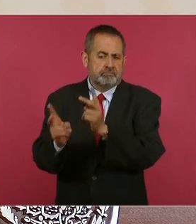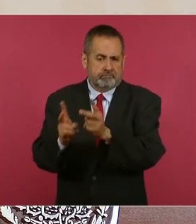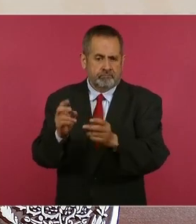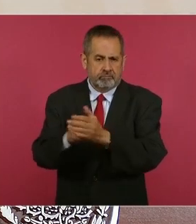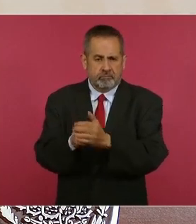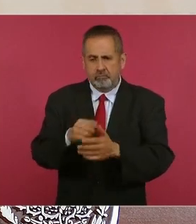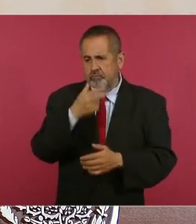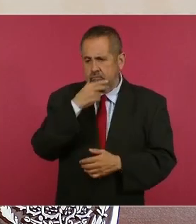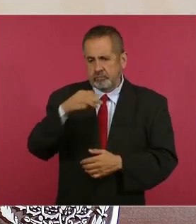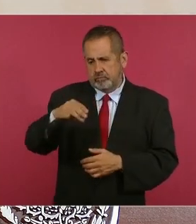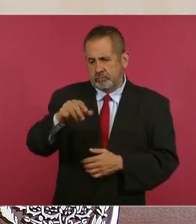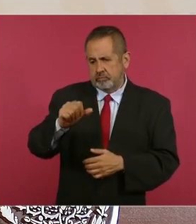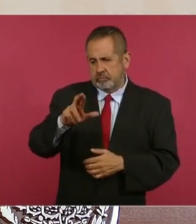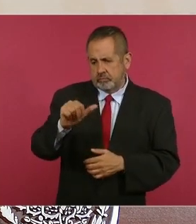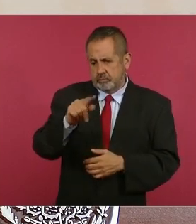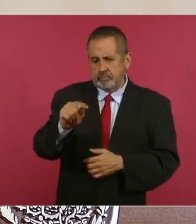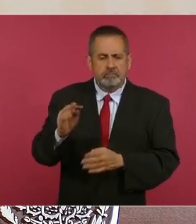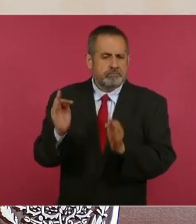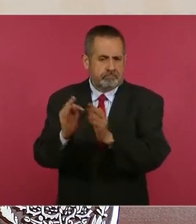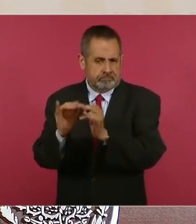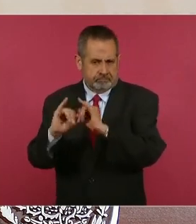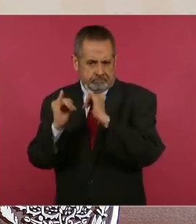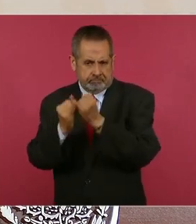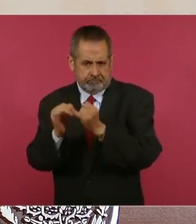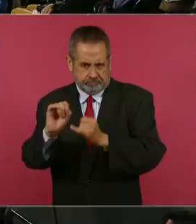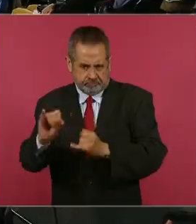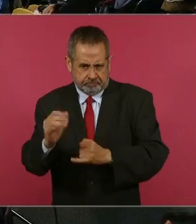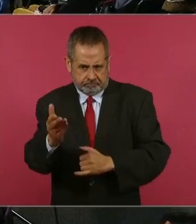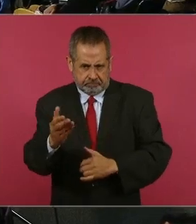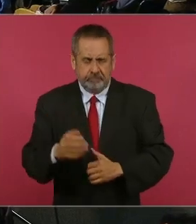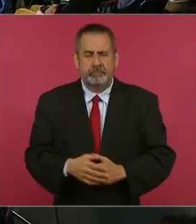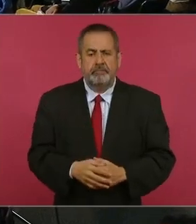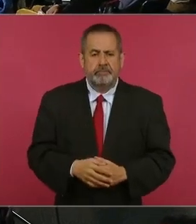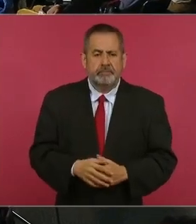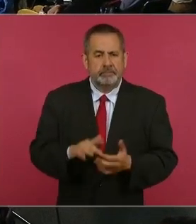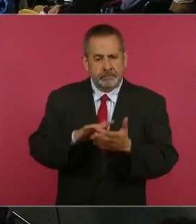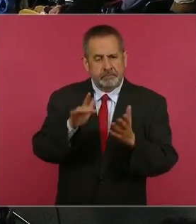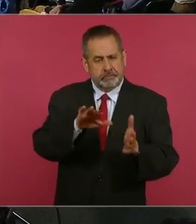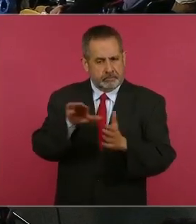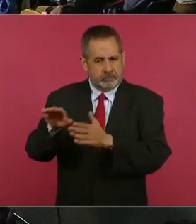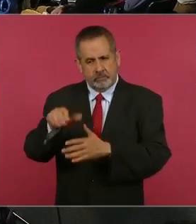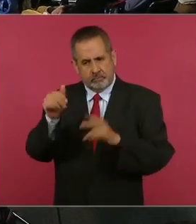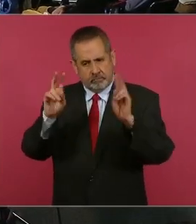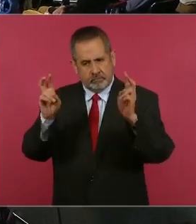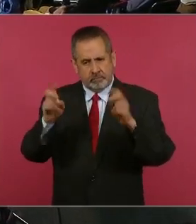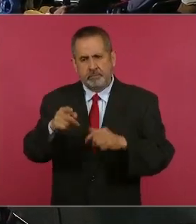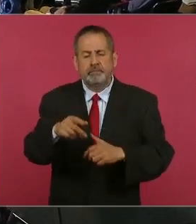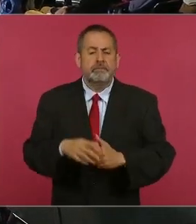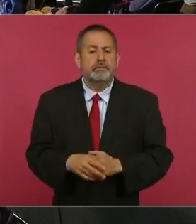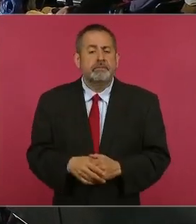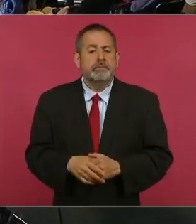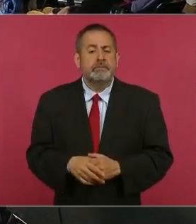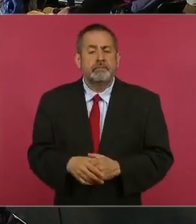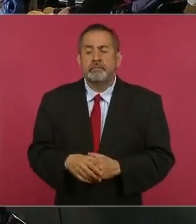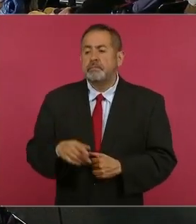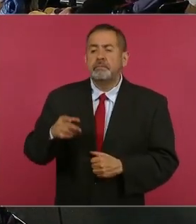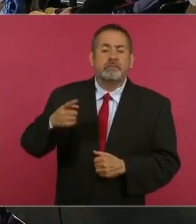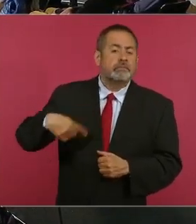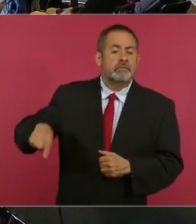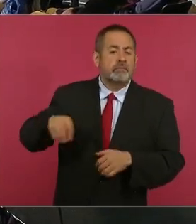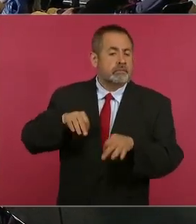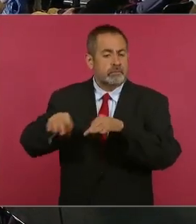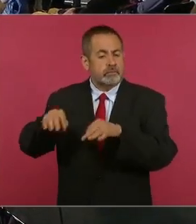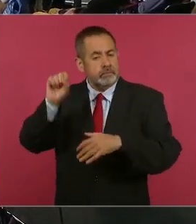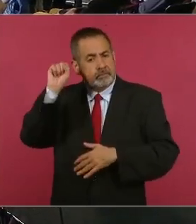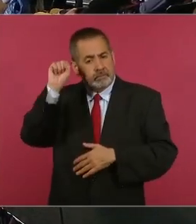a Marat. Ok, perfecto, gracias, presidente. En otro tema, señor presidente, en los trabajadores igual del